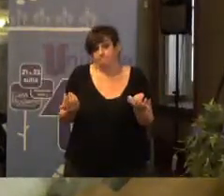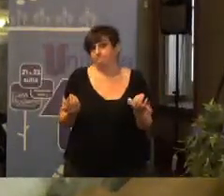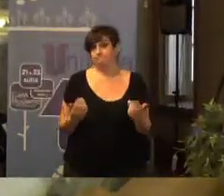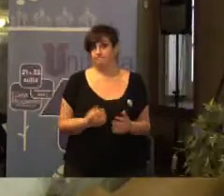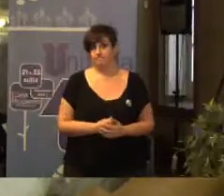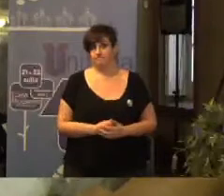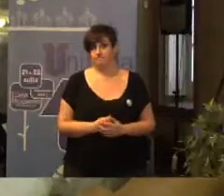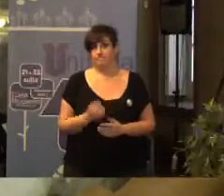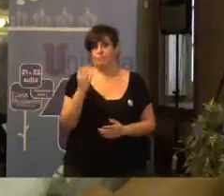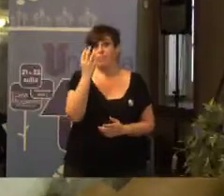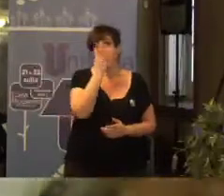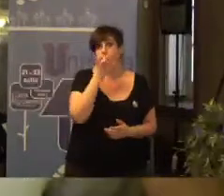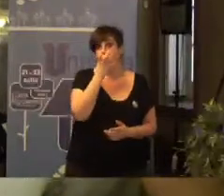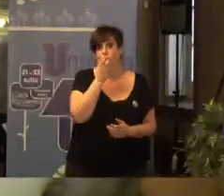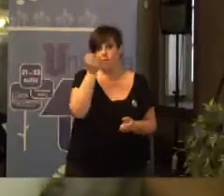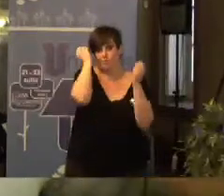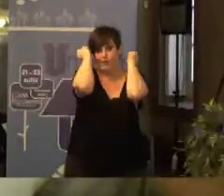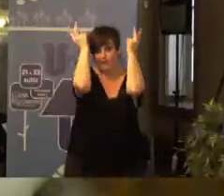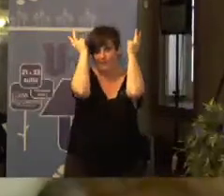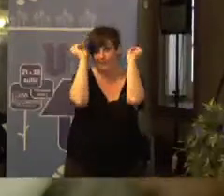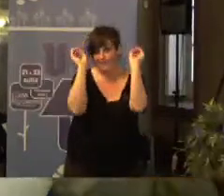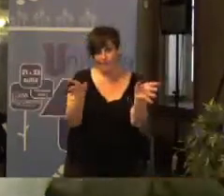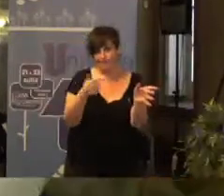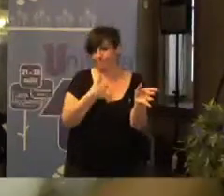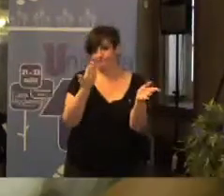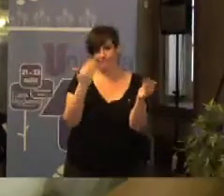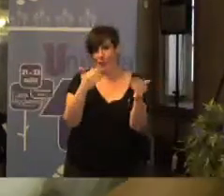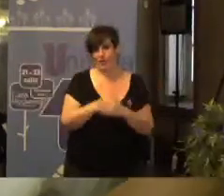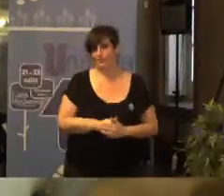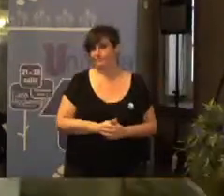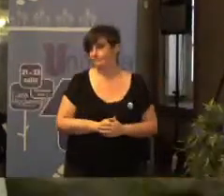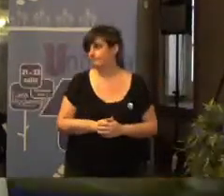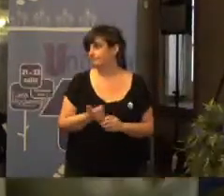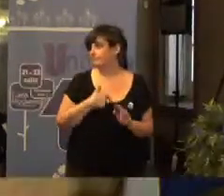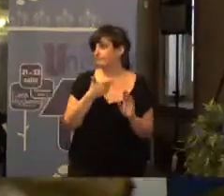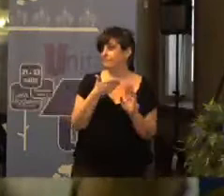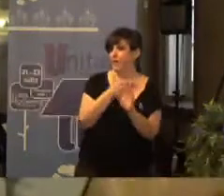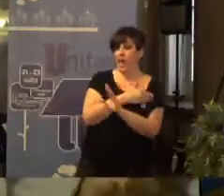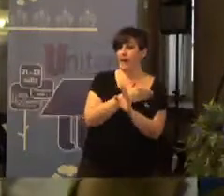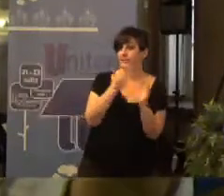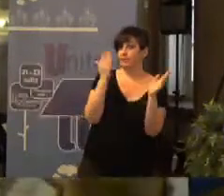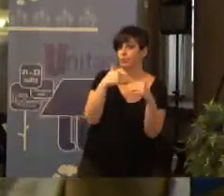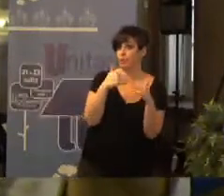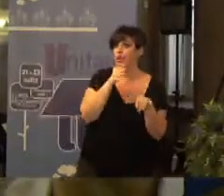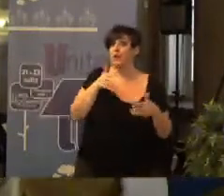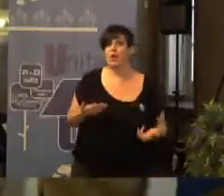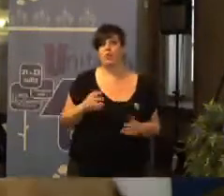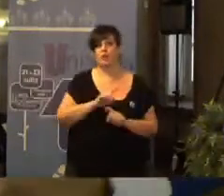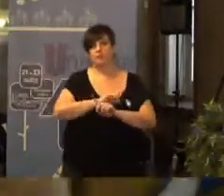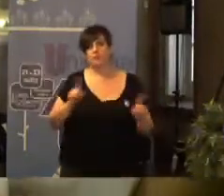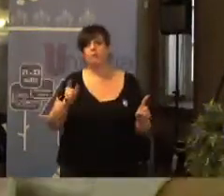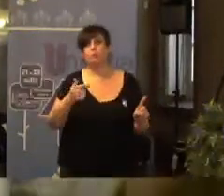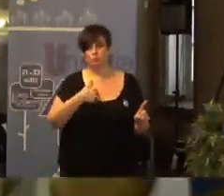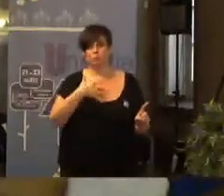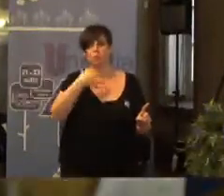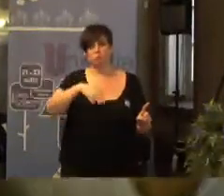dos contos de Asterix. Eso non. Nunca o tiven e nunca o dixen. Sempre estuve simplemente disposto a analizar